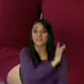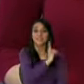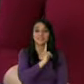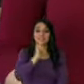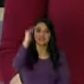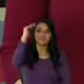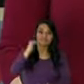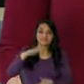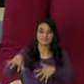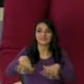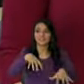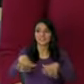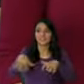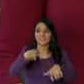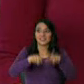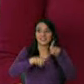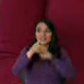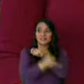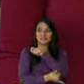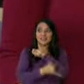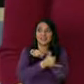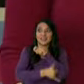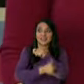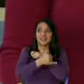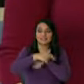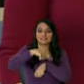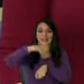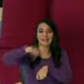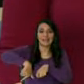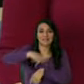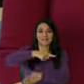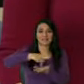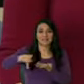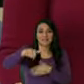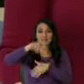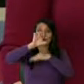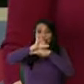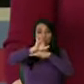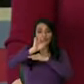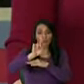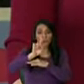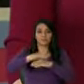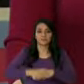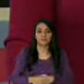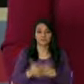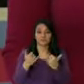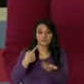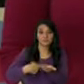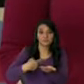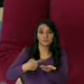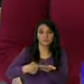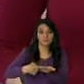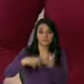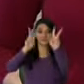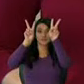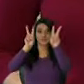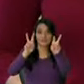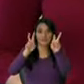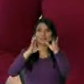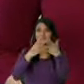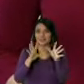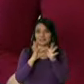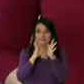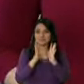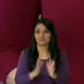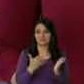sus operaciones en los países con retrasos en los pagos. Ecuador es uno de ellos. Para analizar el tema está con nosotros ya Mónica